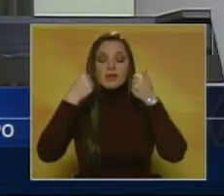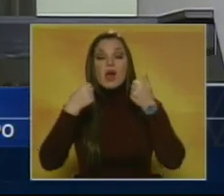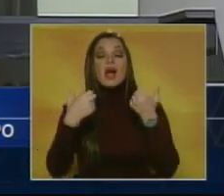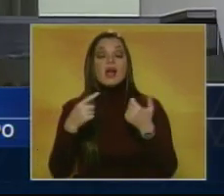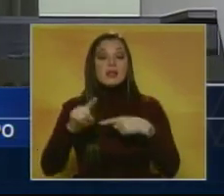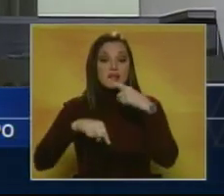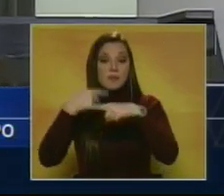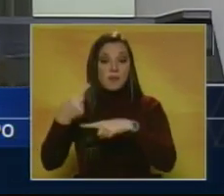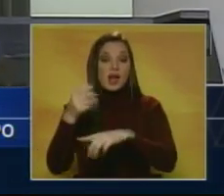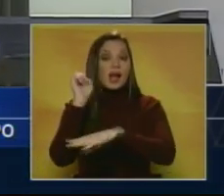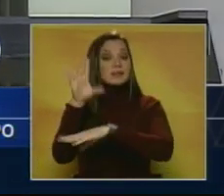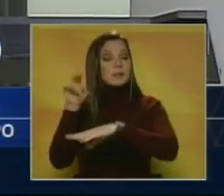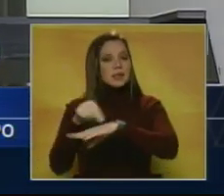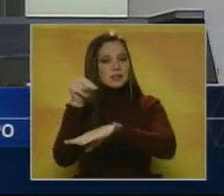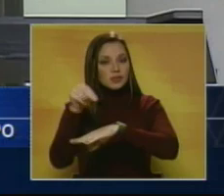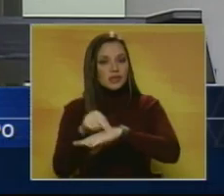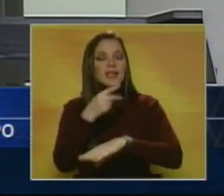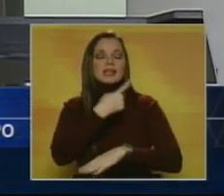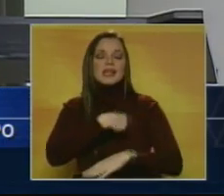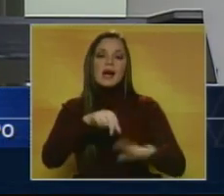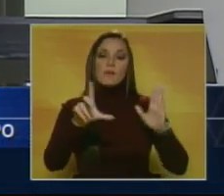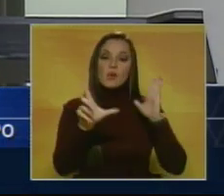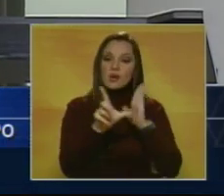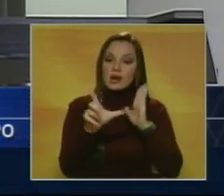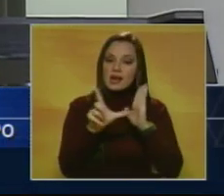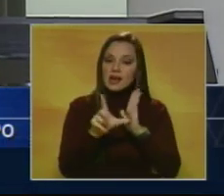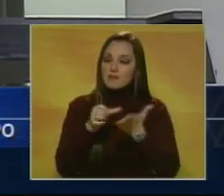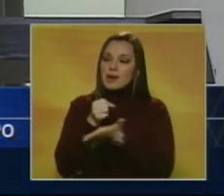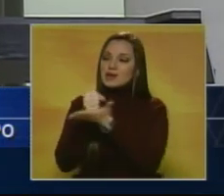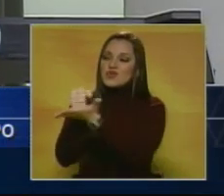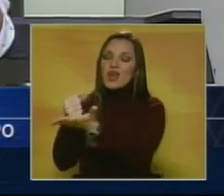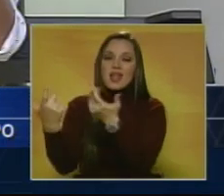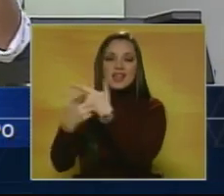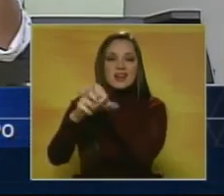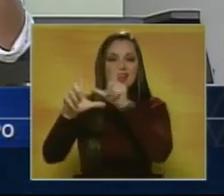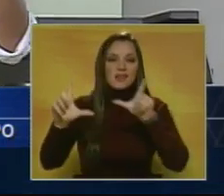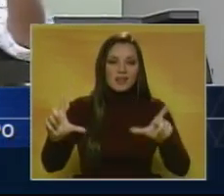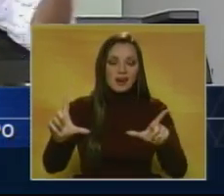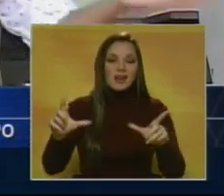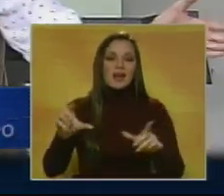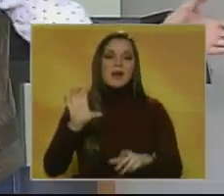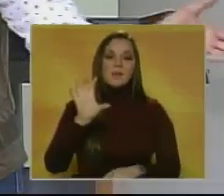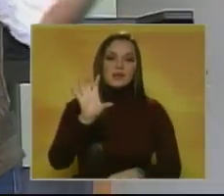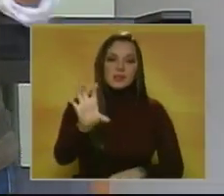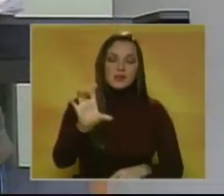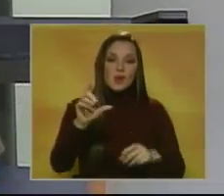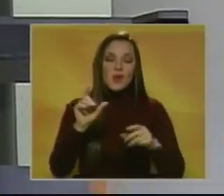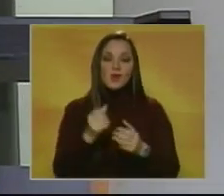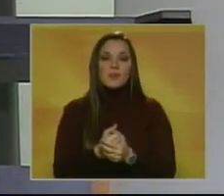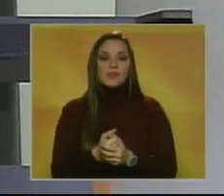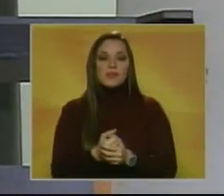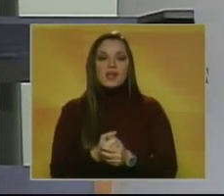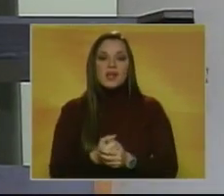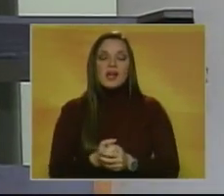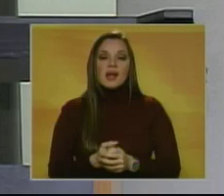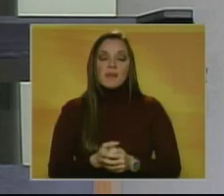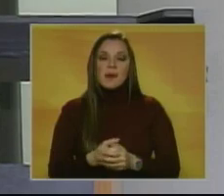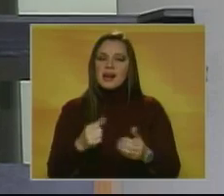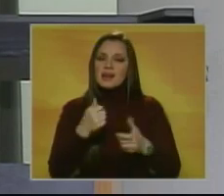ley, evidentemente quizás esta no es la prioridad para una nación que se despierta haciendo cola.